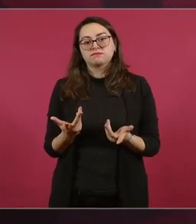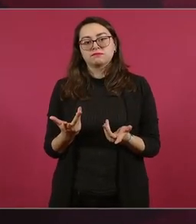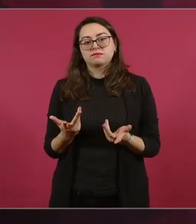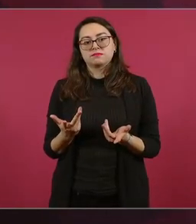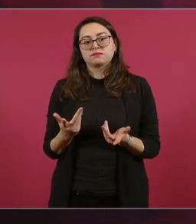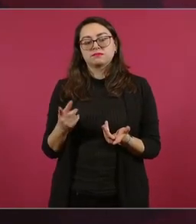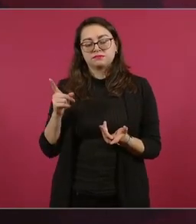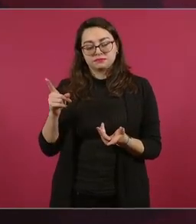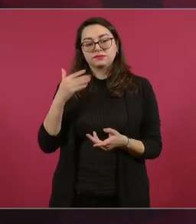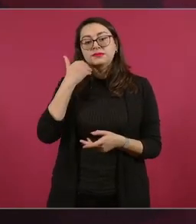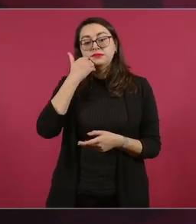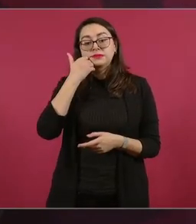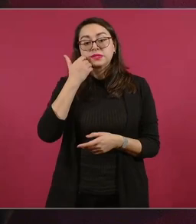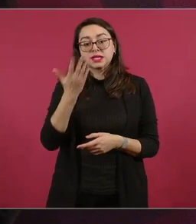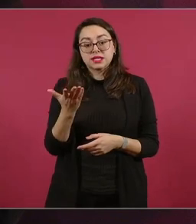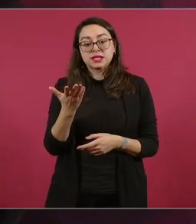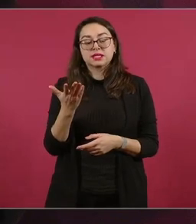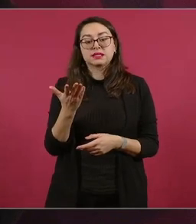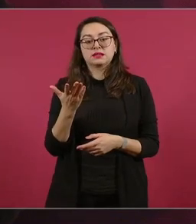quiere